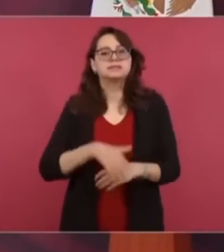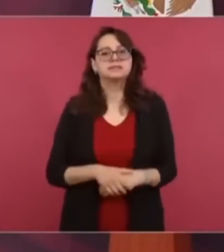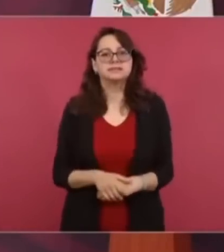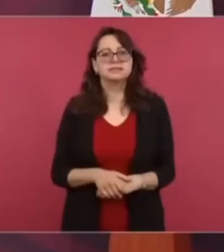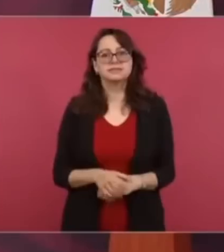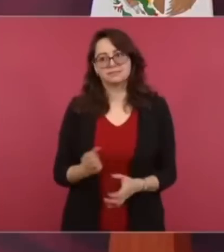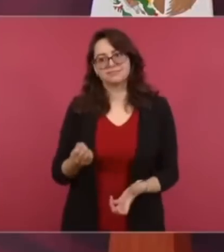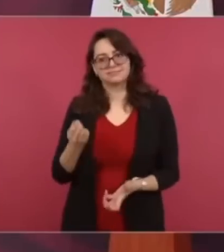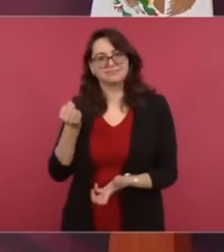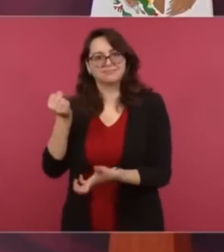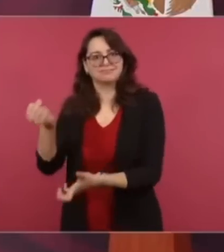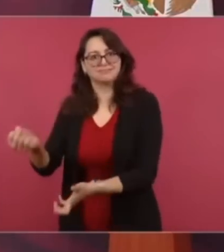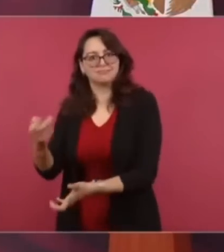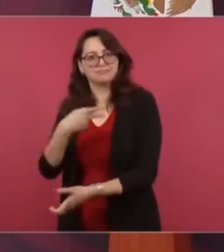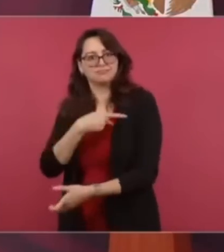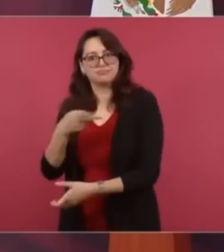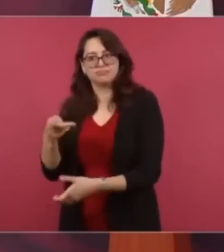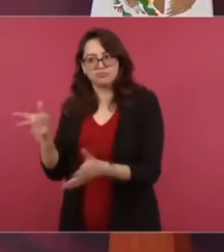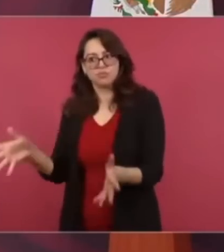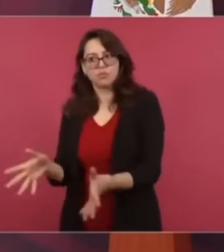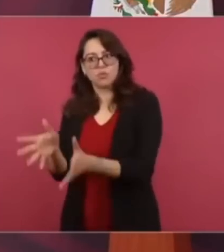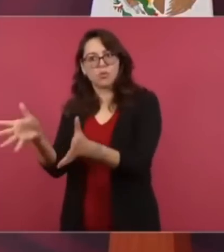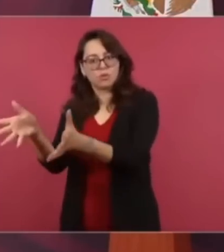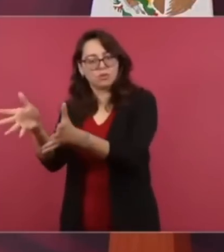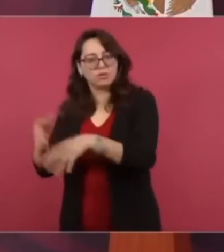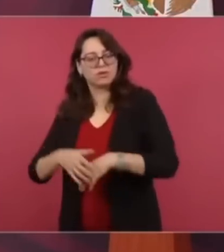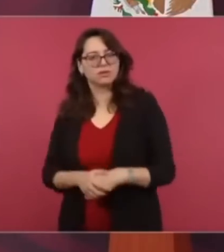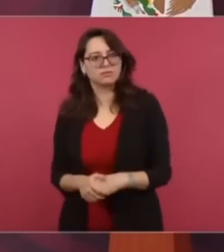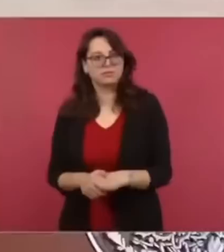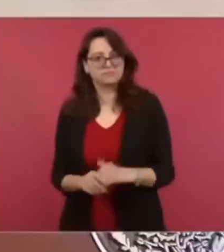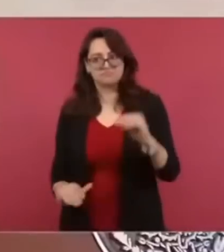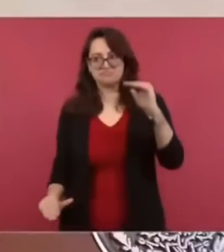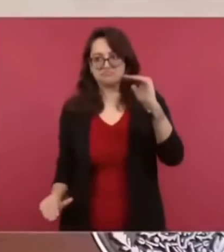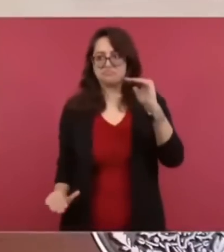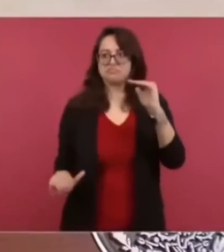Entonces yo entiendo, se acostumbraron